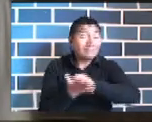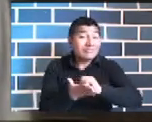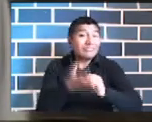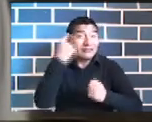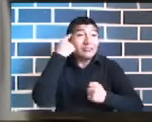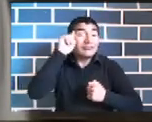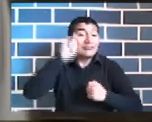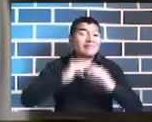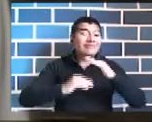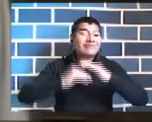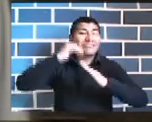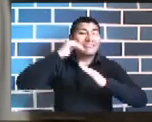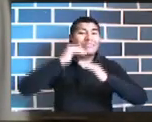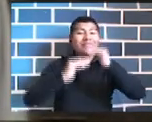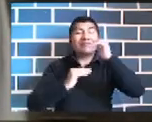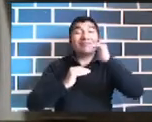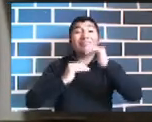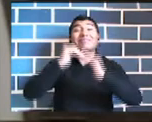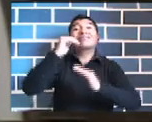para construir